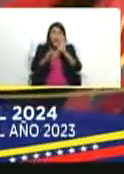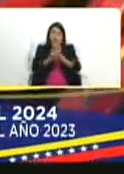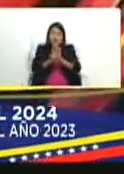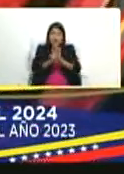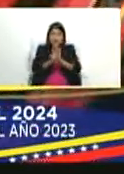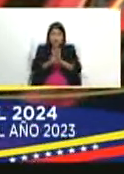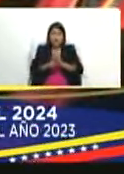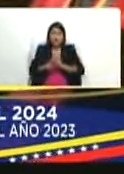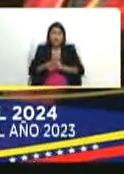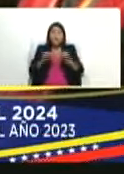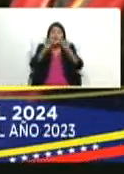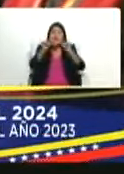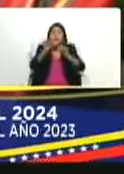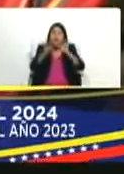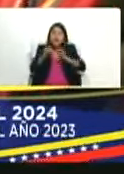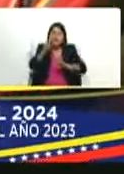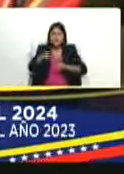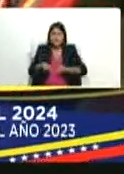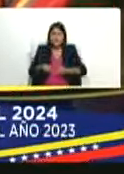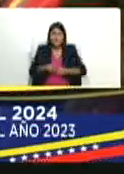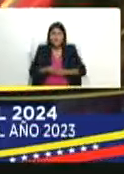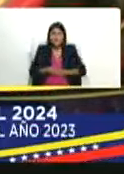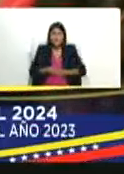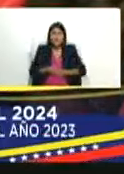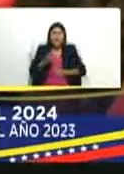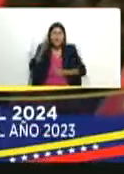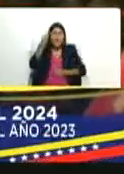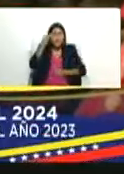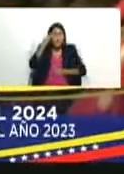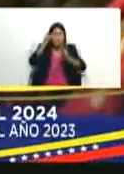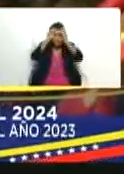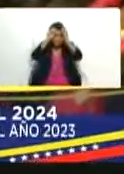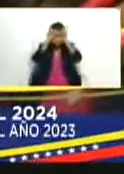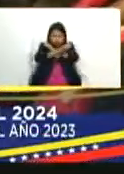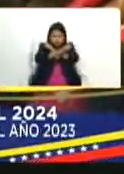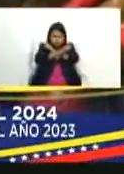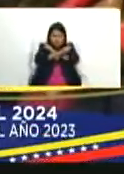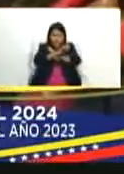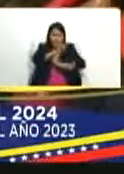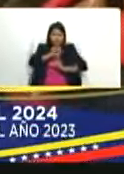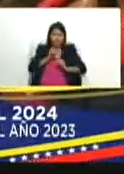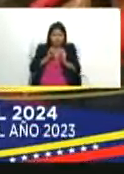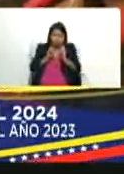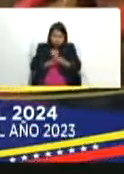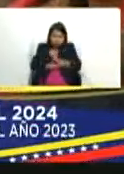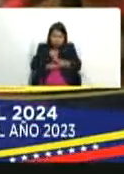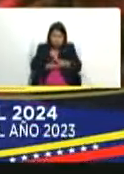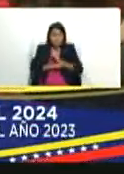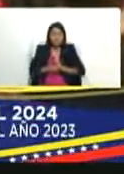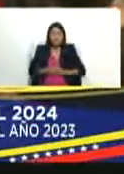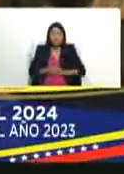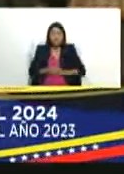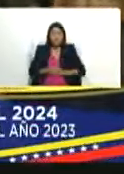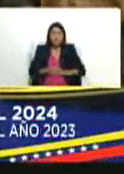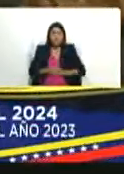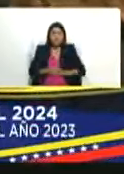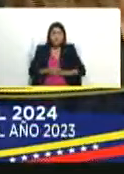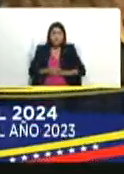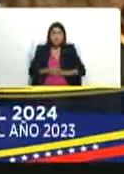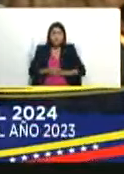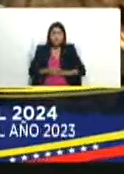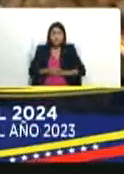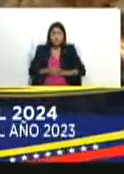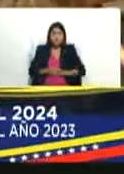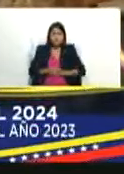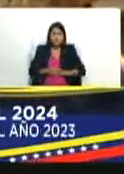sistema judicial, sino también en nuestra mentalidad y actitud individual de cómo vemos o percibimos la justicia. Dicho